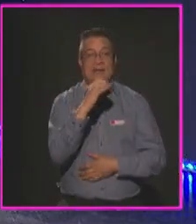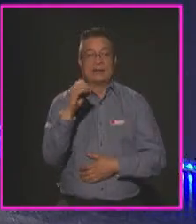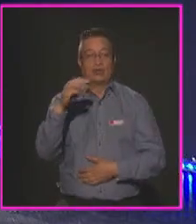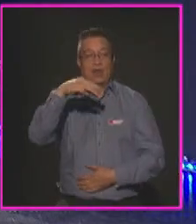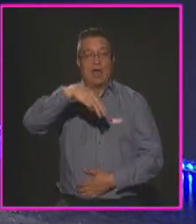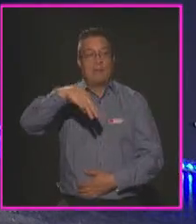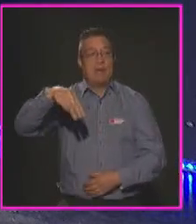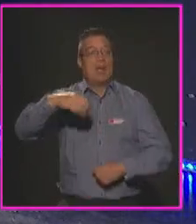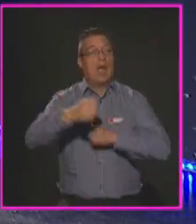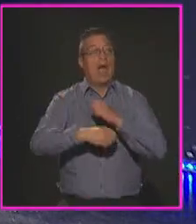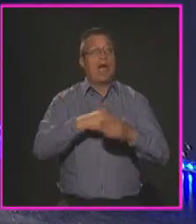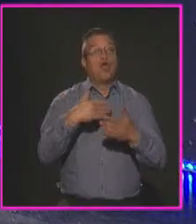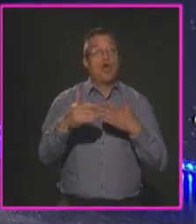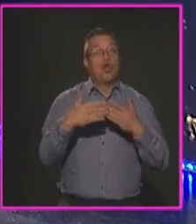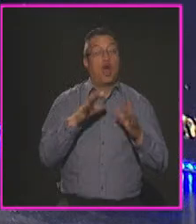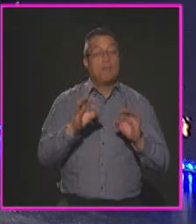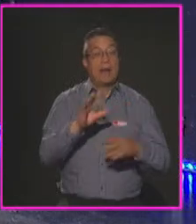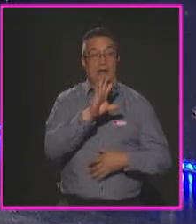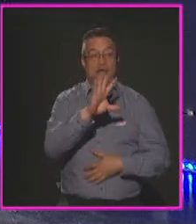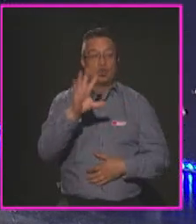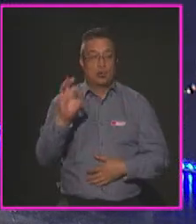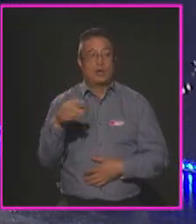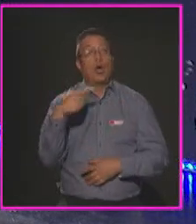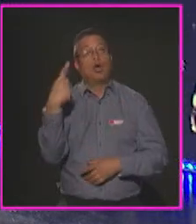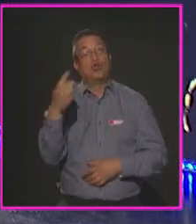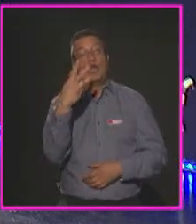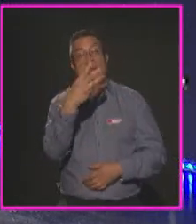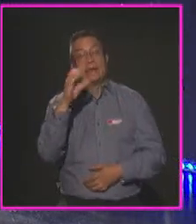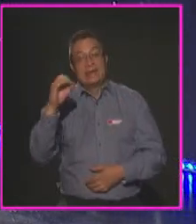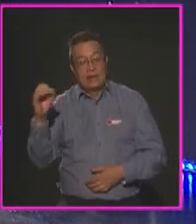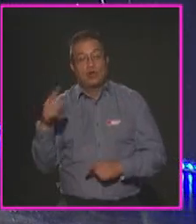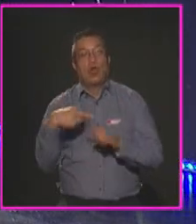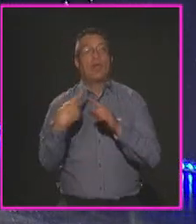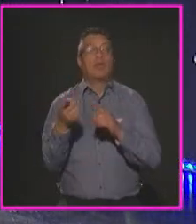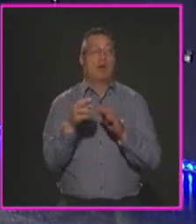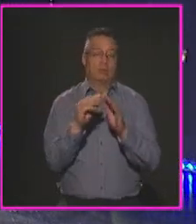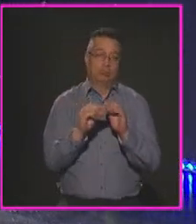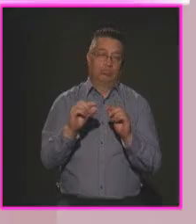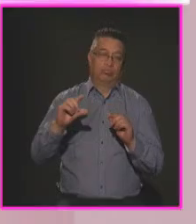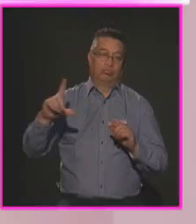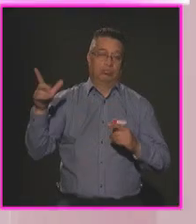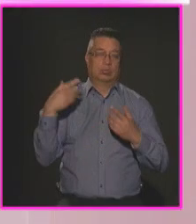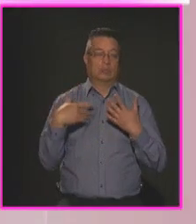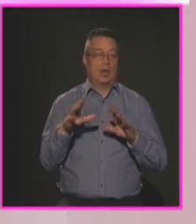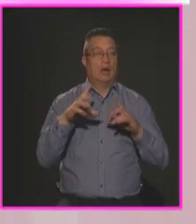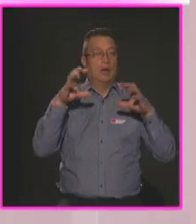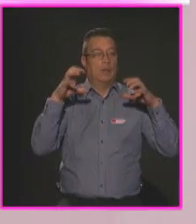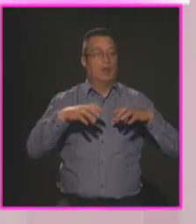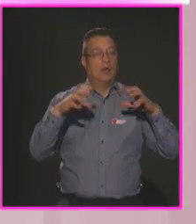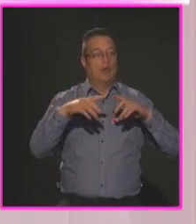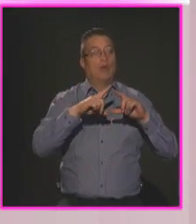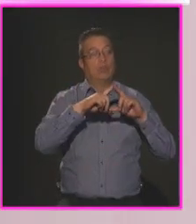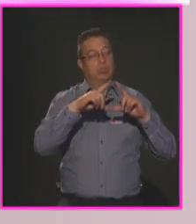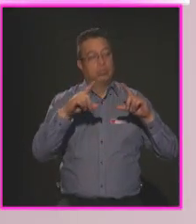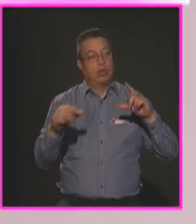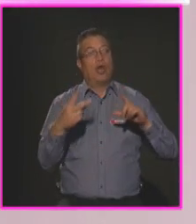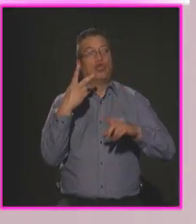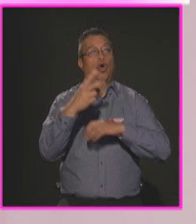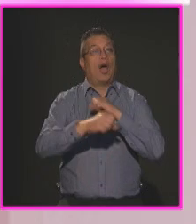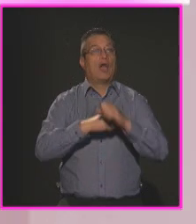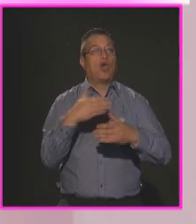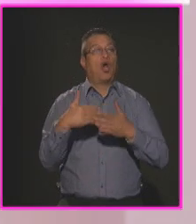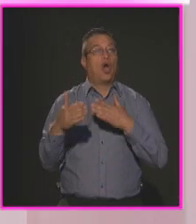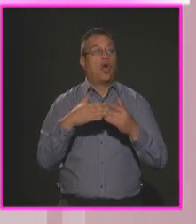año normal 550, otros 300 y después se fue recuperando paulatinamente la precipitación, terminando con 2 años